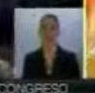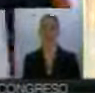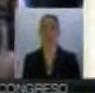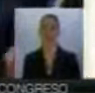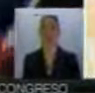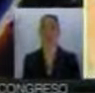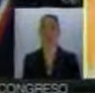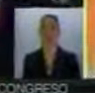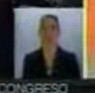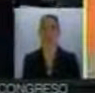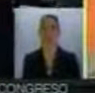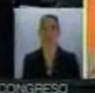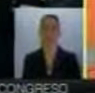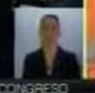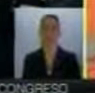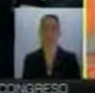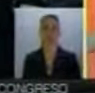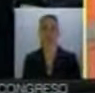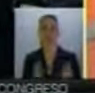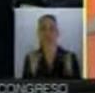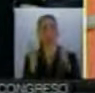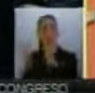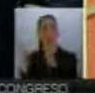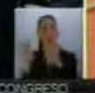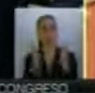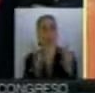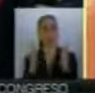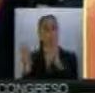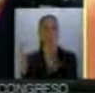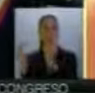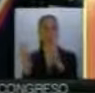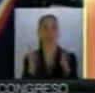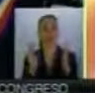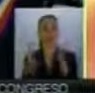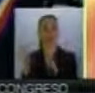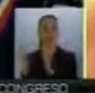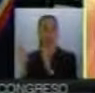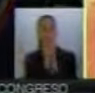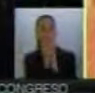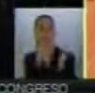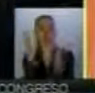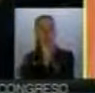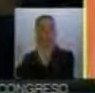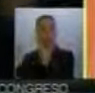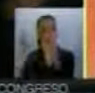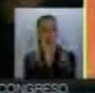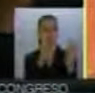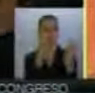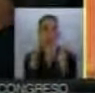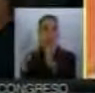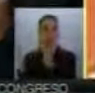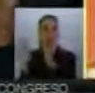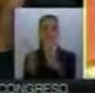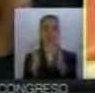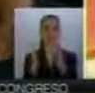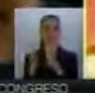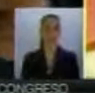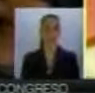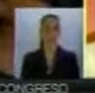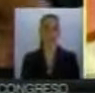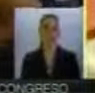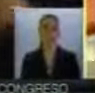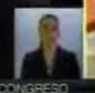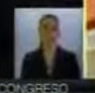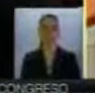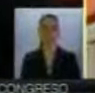Es muy simbólico. Por sí, se puede considerar también como una señal de apertura a las mujeres o de mayor apertura a las mujeres dentro de lo que es el mundo de la